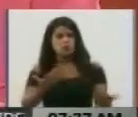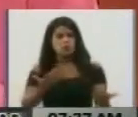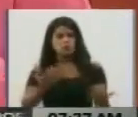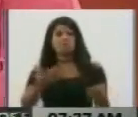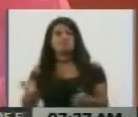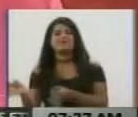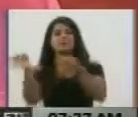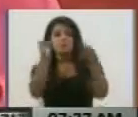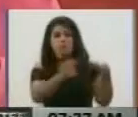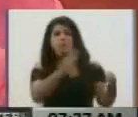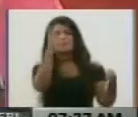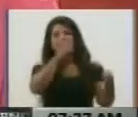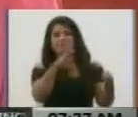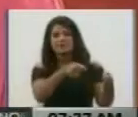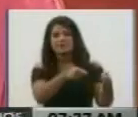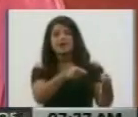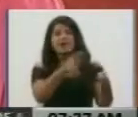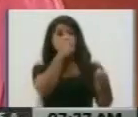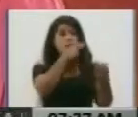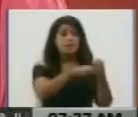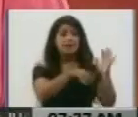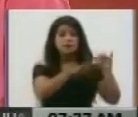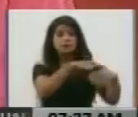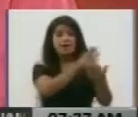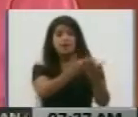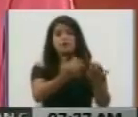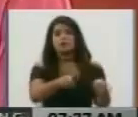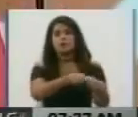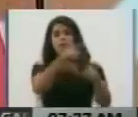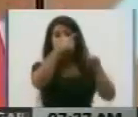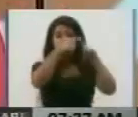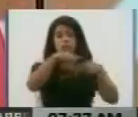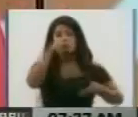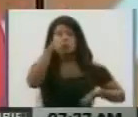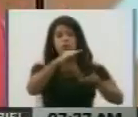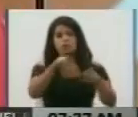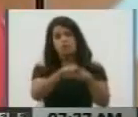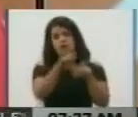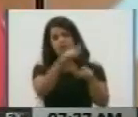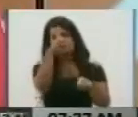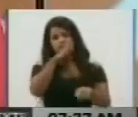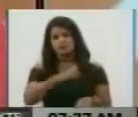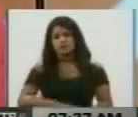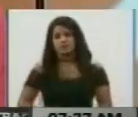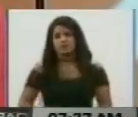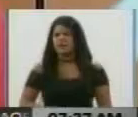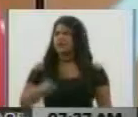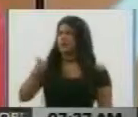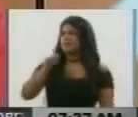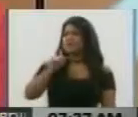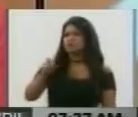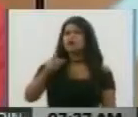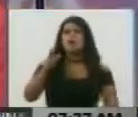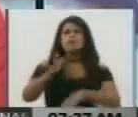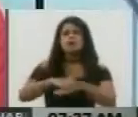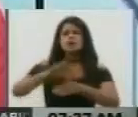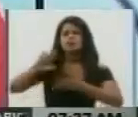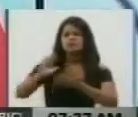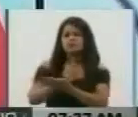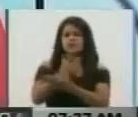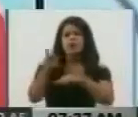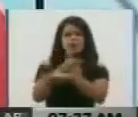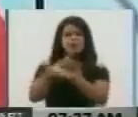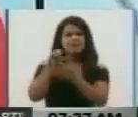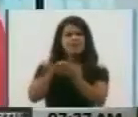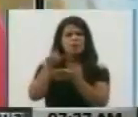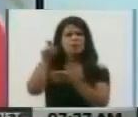2014 hacia acá, producto de la crisis del capitalismo. ¿Por qué perpetrar un golpe por la vía judicial? Digamos, ha sido históricamente más